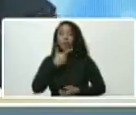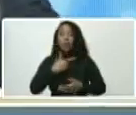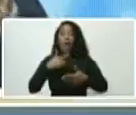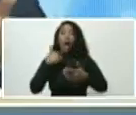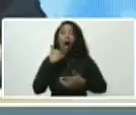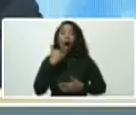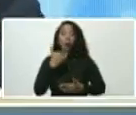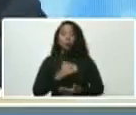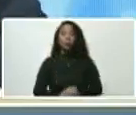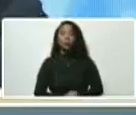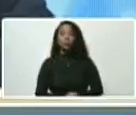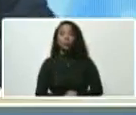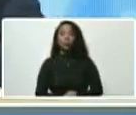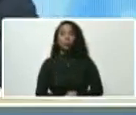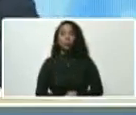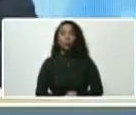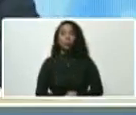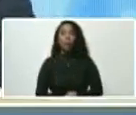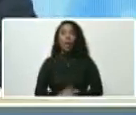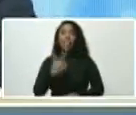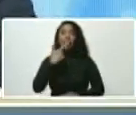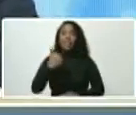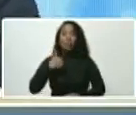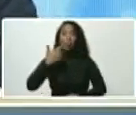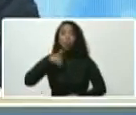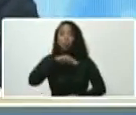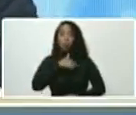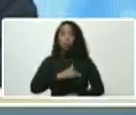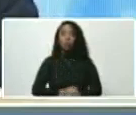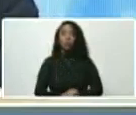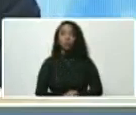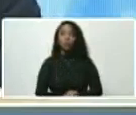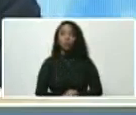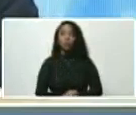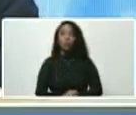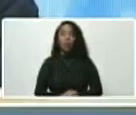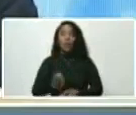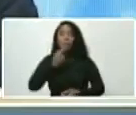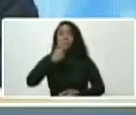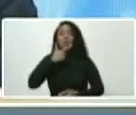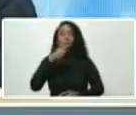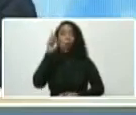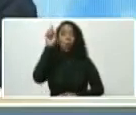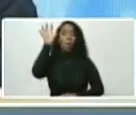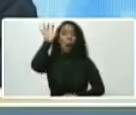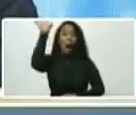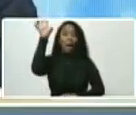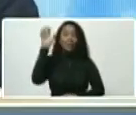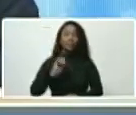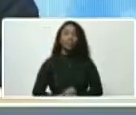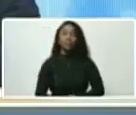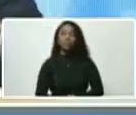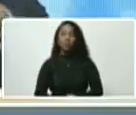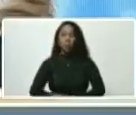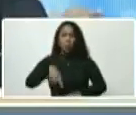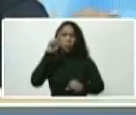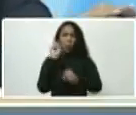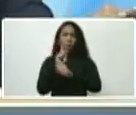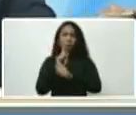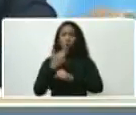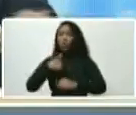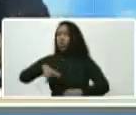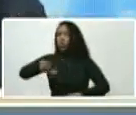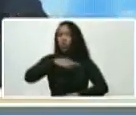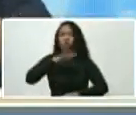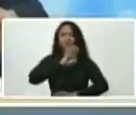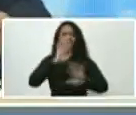de bellosura, decimos nosotros, de bellosura, de un país único, único. Lo sabemos los que